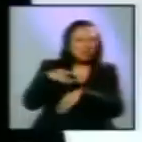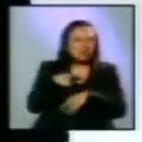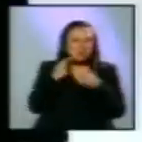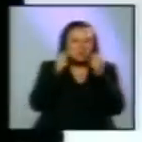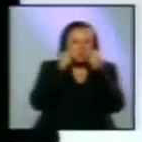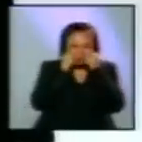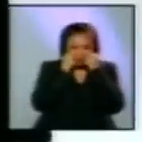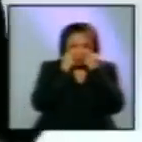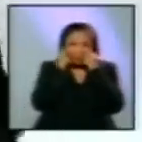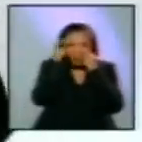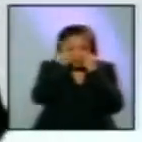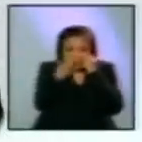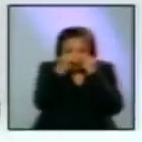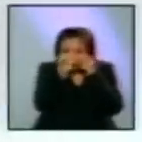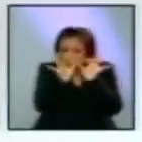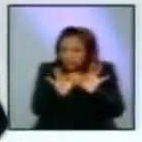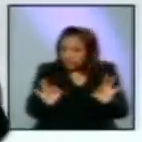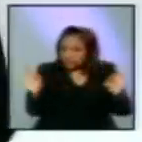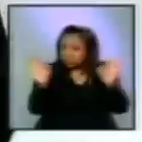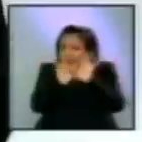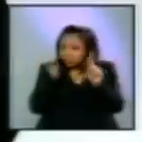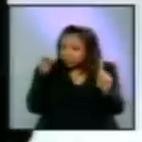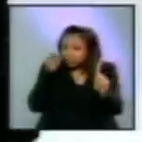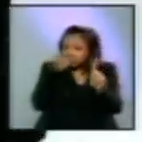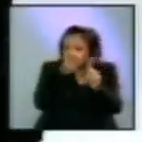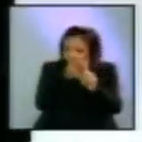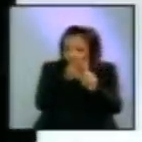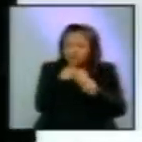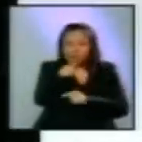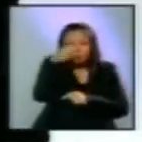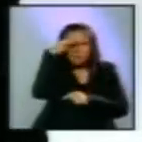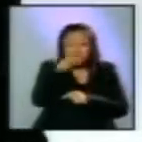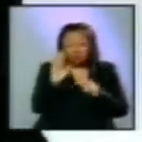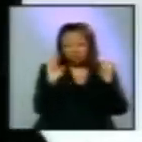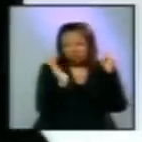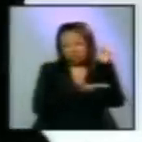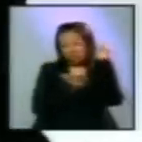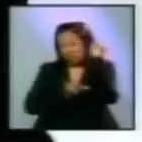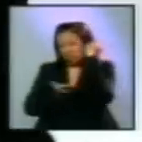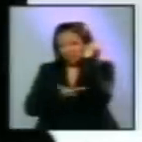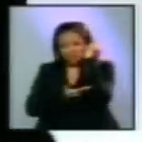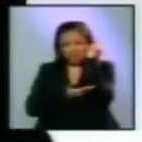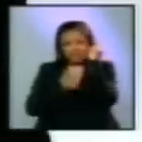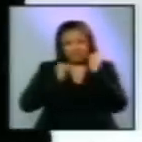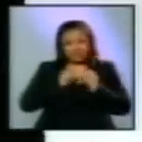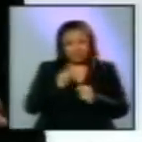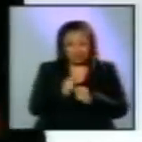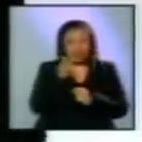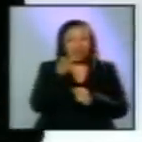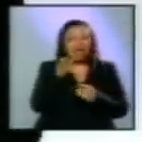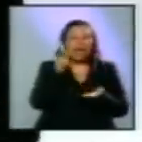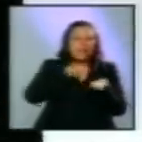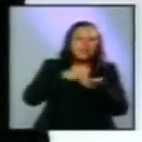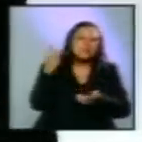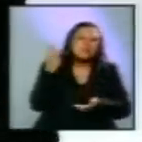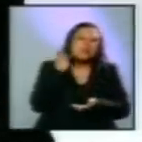centrales en el campo mexicano. México ha sido deforestado brutalmente durante el siglo XX por las políticas agrarias que